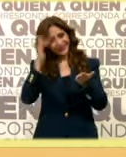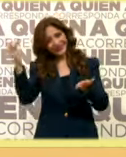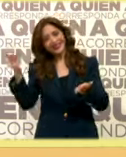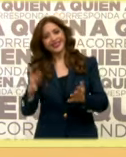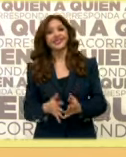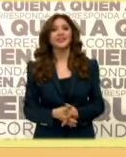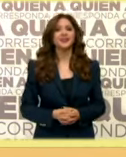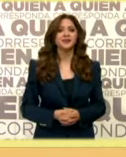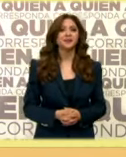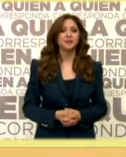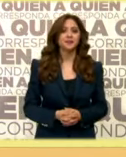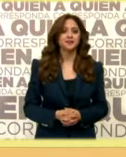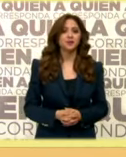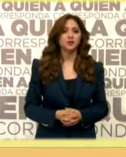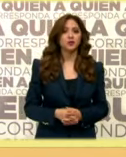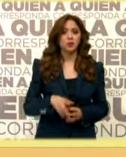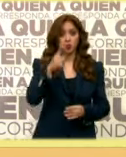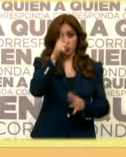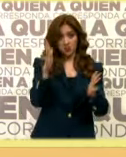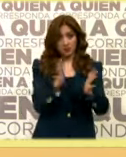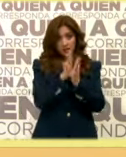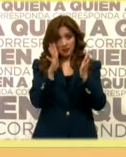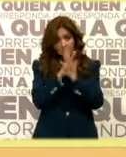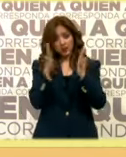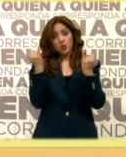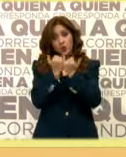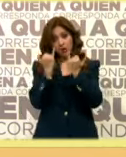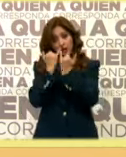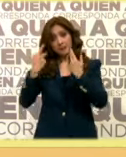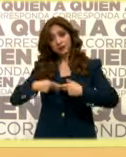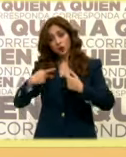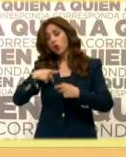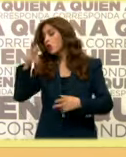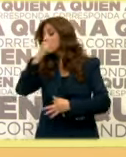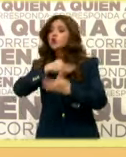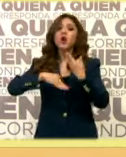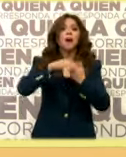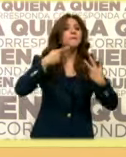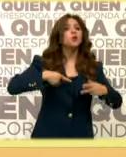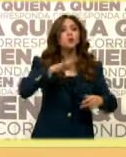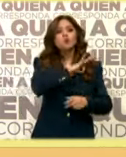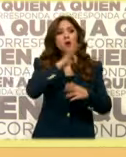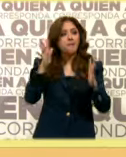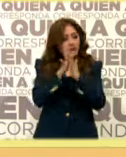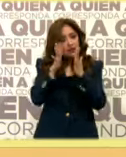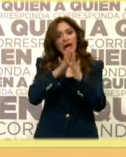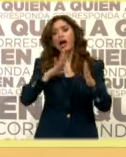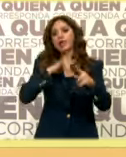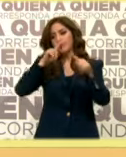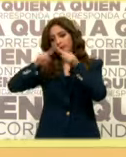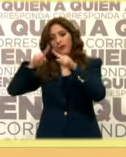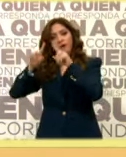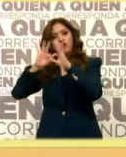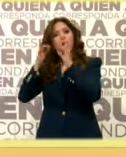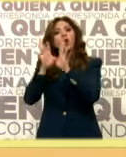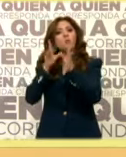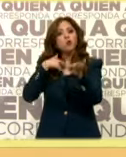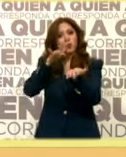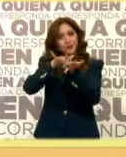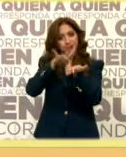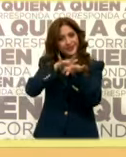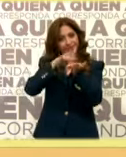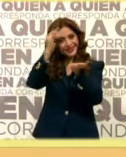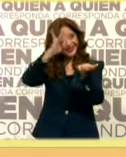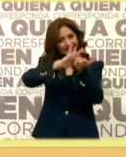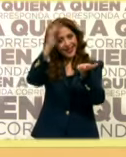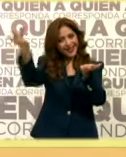Sí, pues como ustedes participaron, mucha gente lo puede hacer. No se olviden, todo el mundo puede participar. Hay diferentes formas de hacerlo. Así que muchísimas gracias. No, al